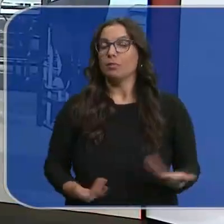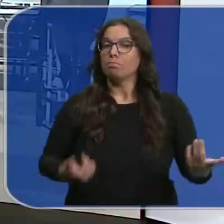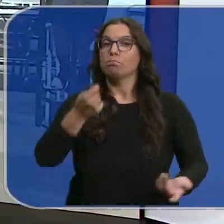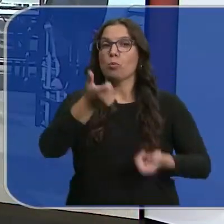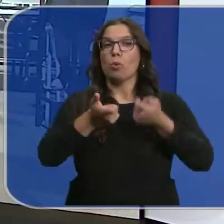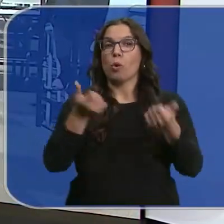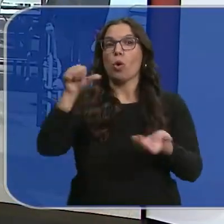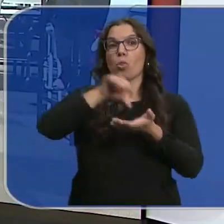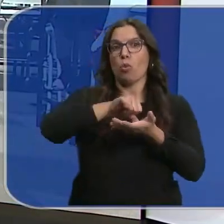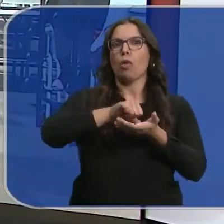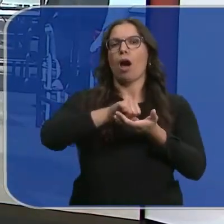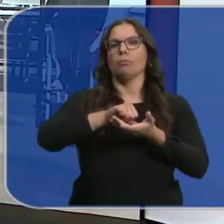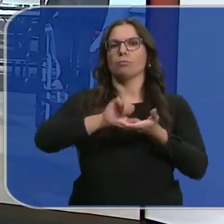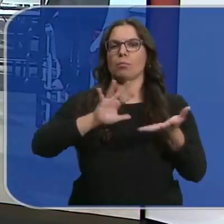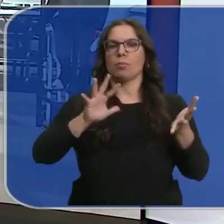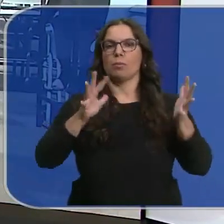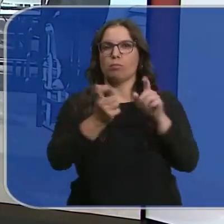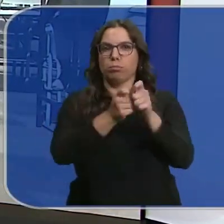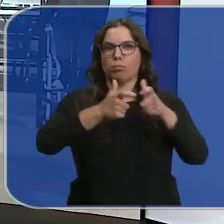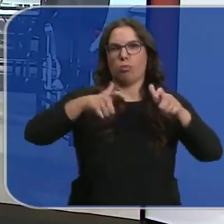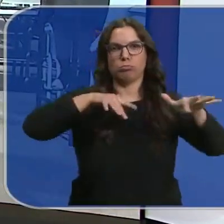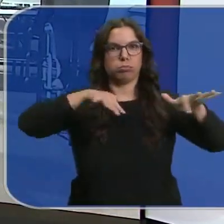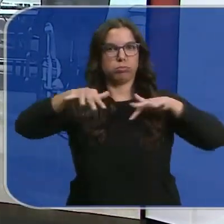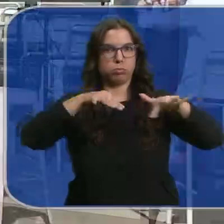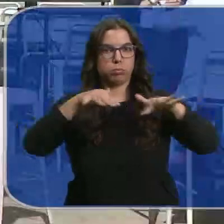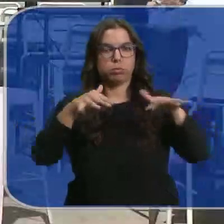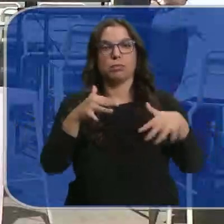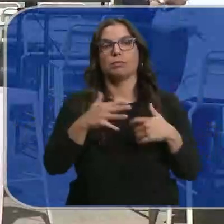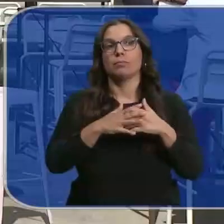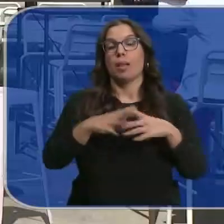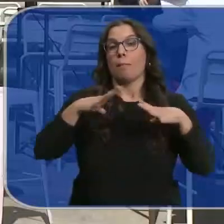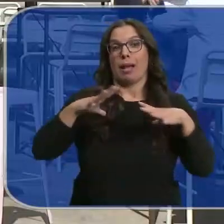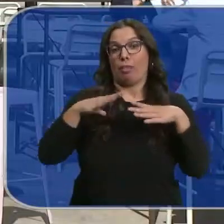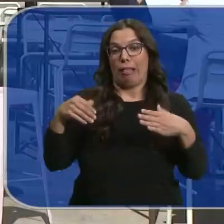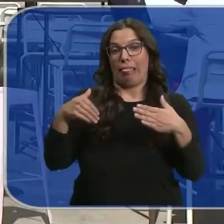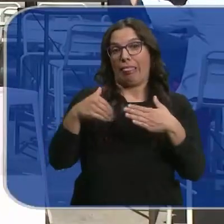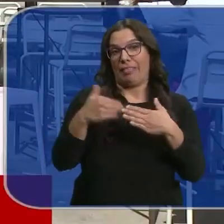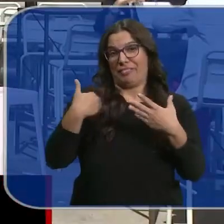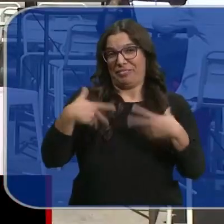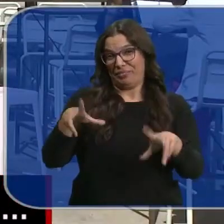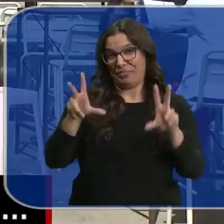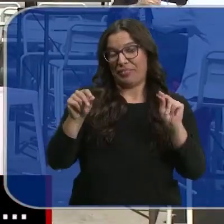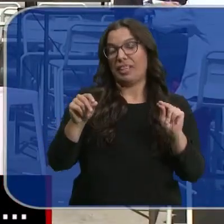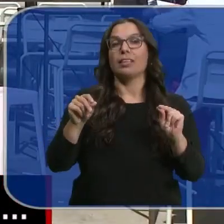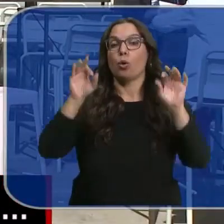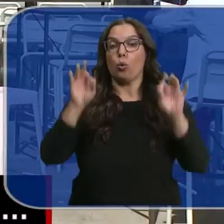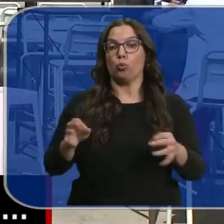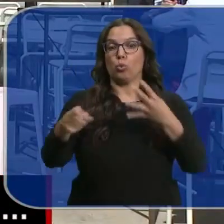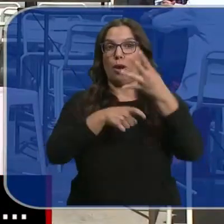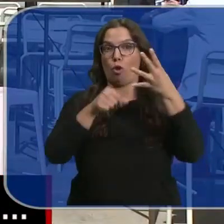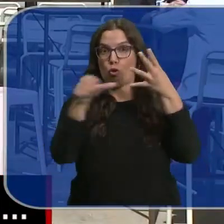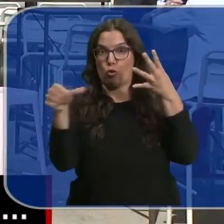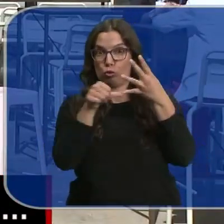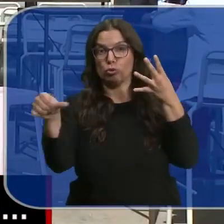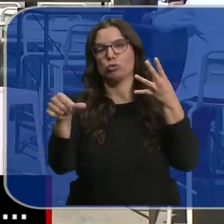Poco a poco las ciudades retoman su pulso y ya no son tantos los que quedan apurando de las vacaciones. Nos encontramos a finales de agosto,